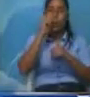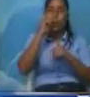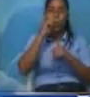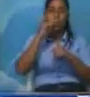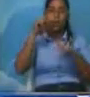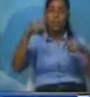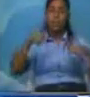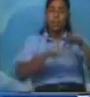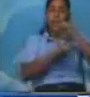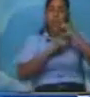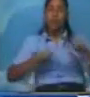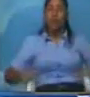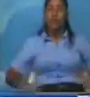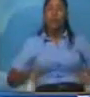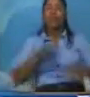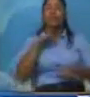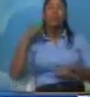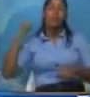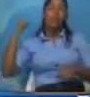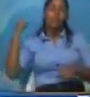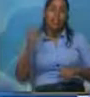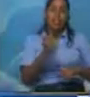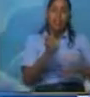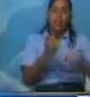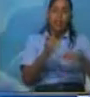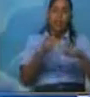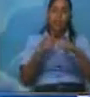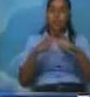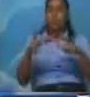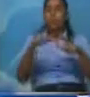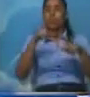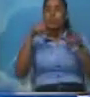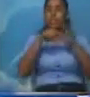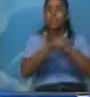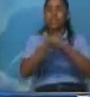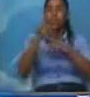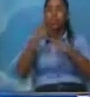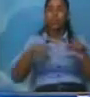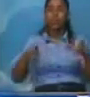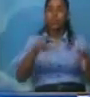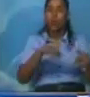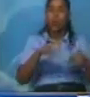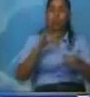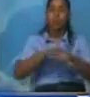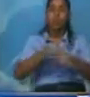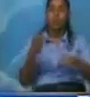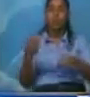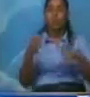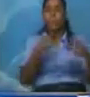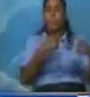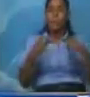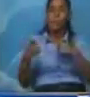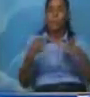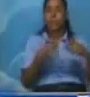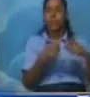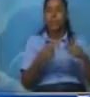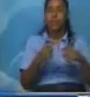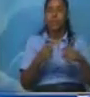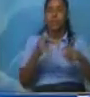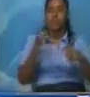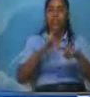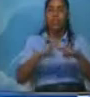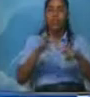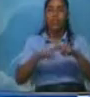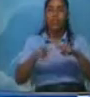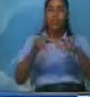guanare Lo mataron por allá por por el centro porque peleó con la muchachita de la